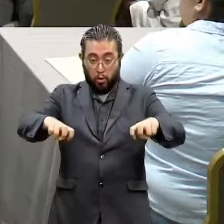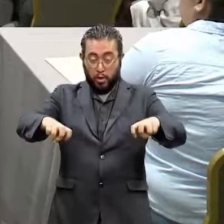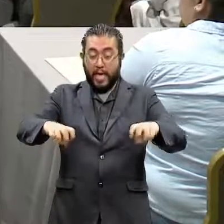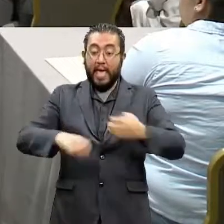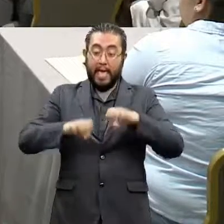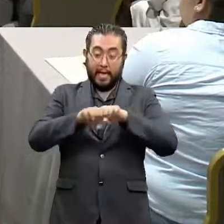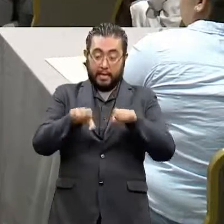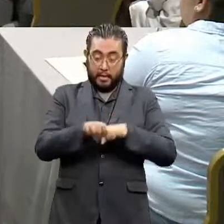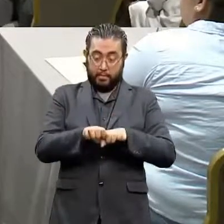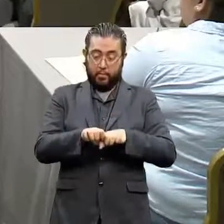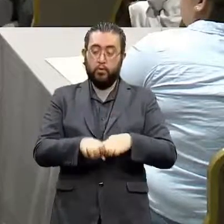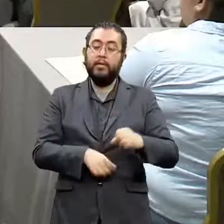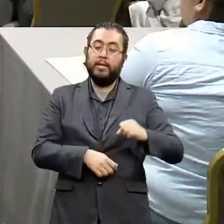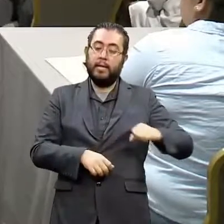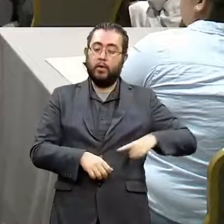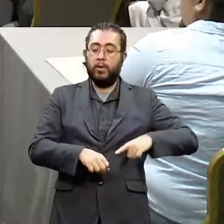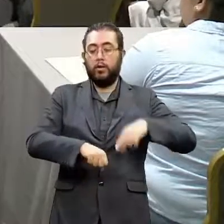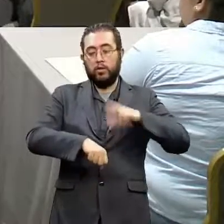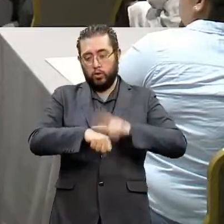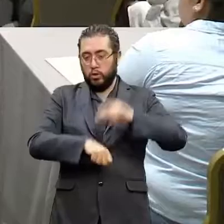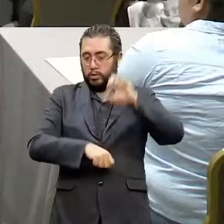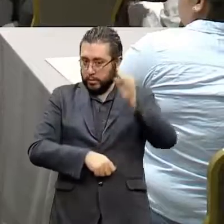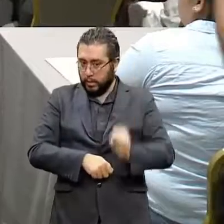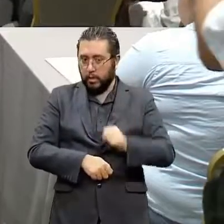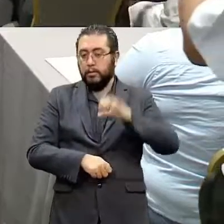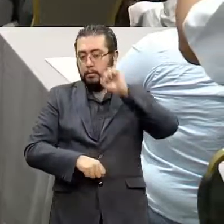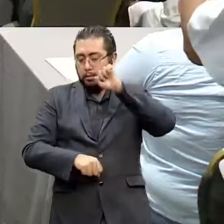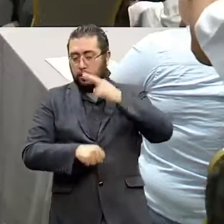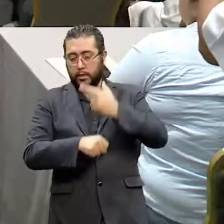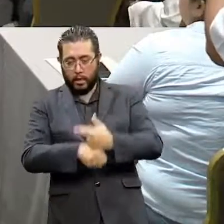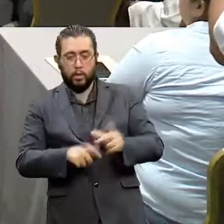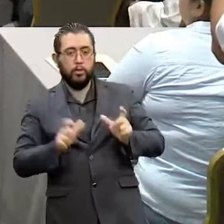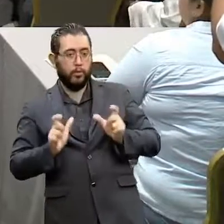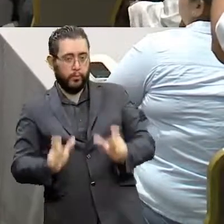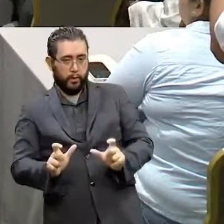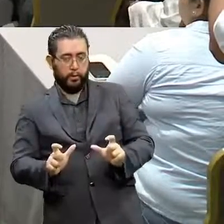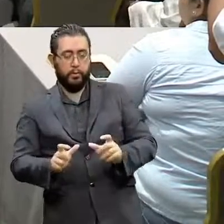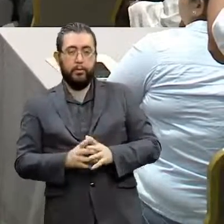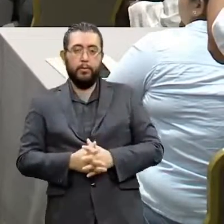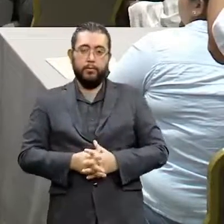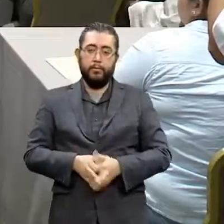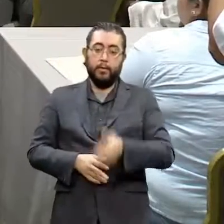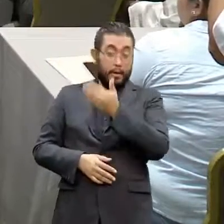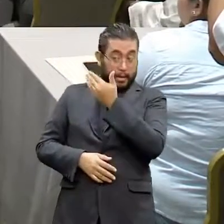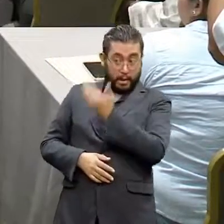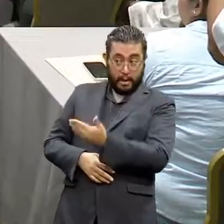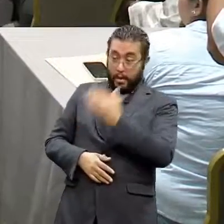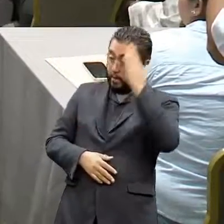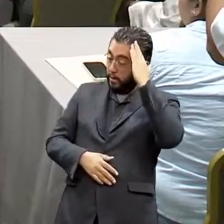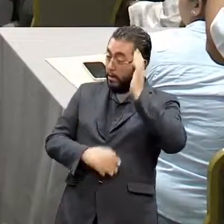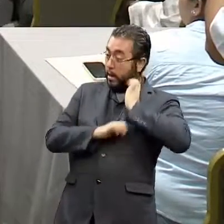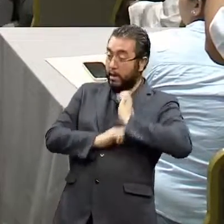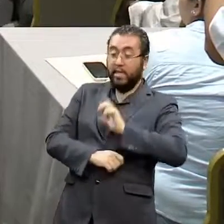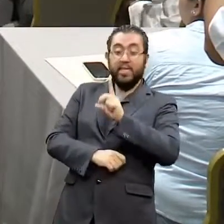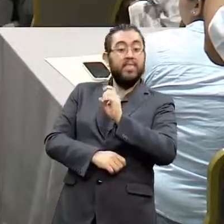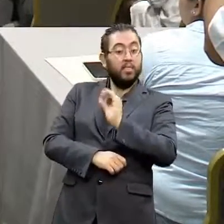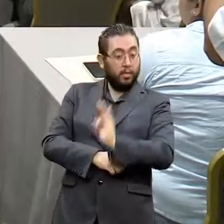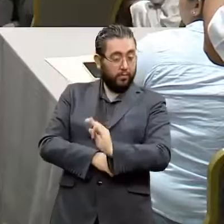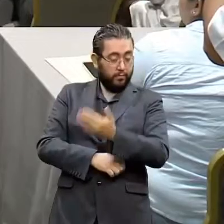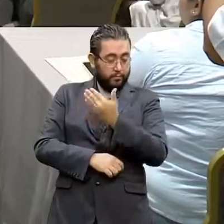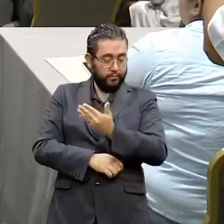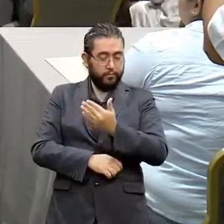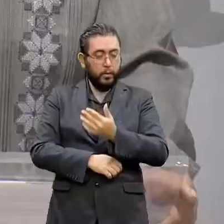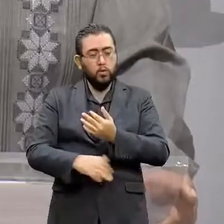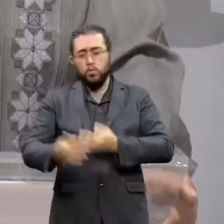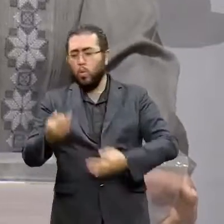secretario de gobierno el secretario de seguidad pública la titular del sistema DIF en el estado con todas y